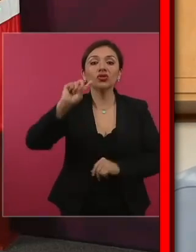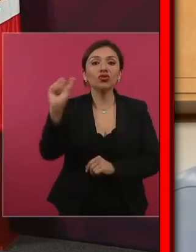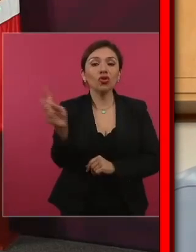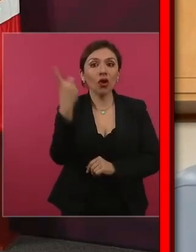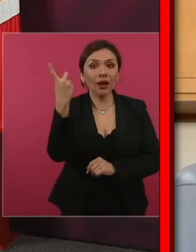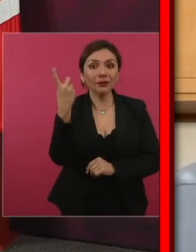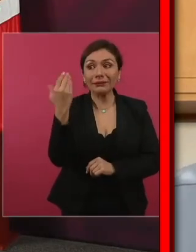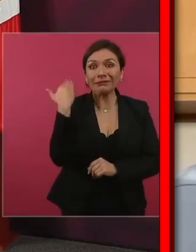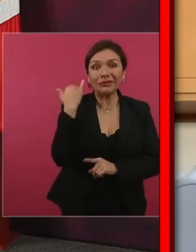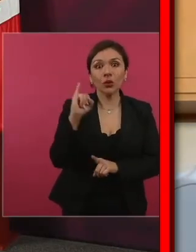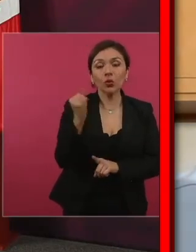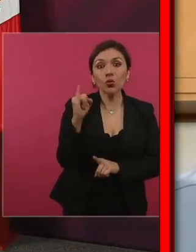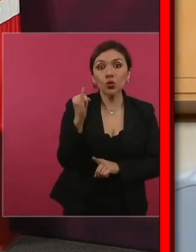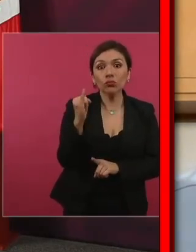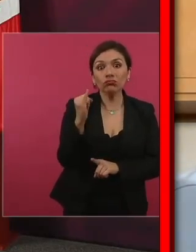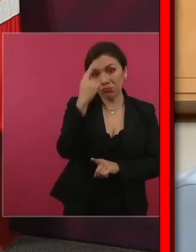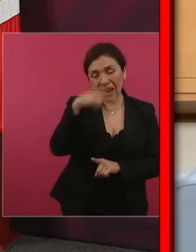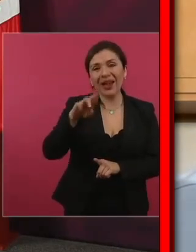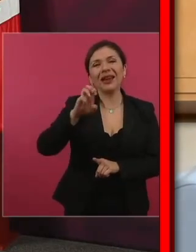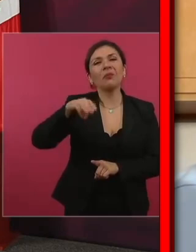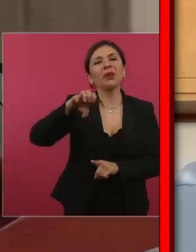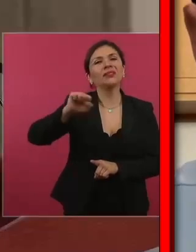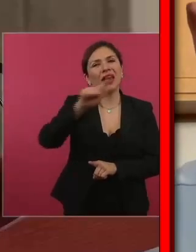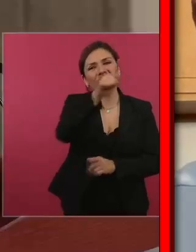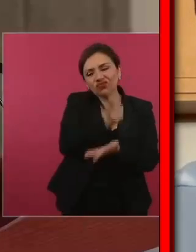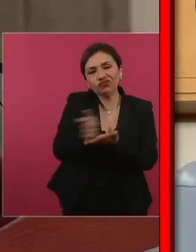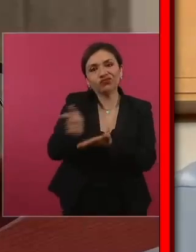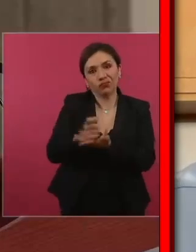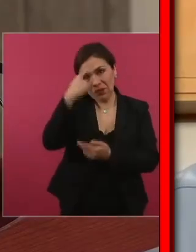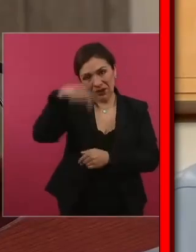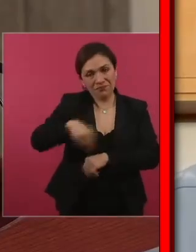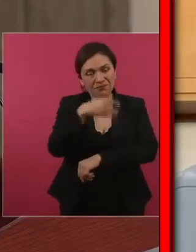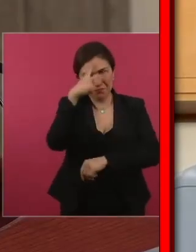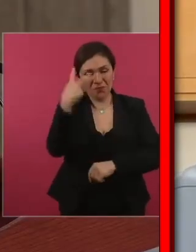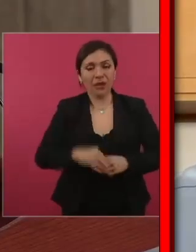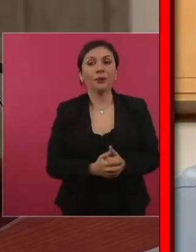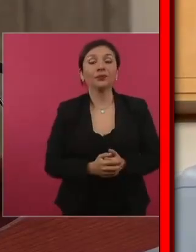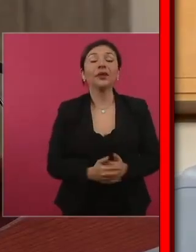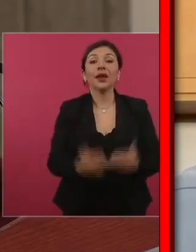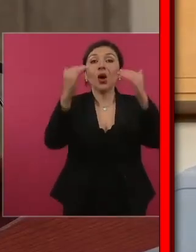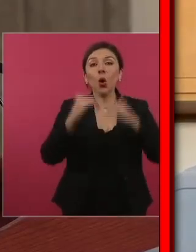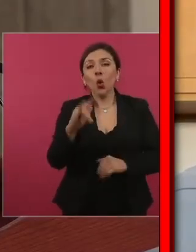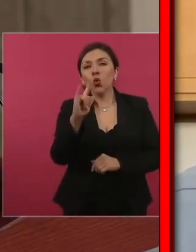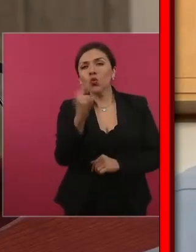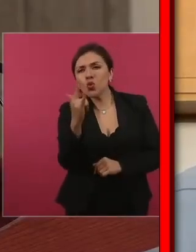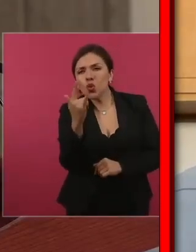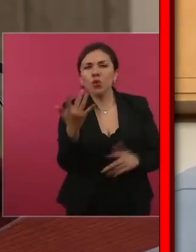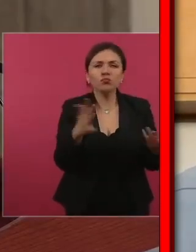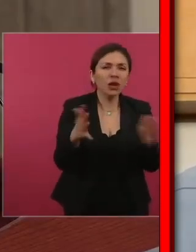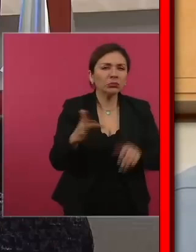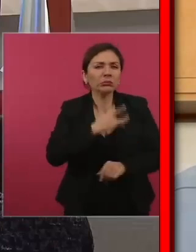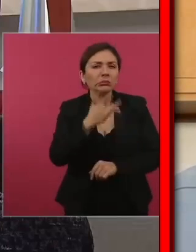en junio de remesas y en julio tenemos un estimado nunca